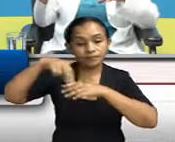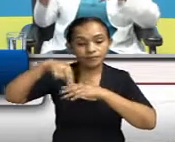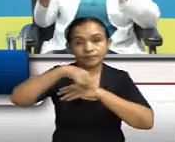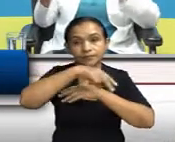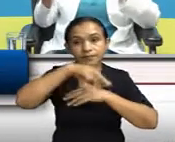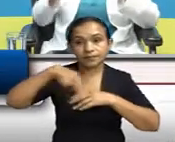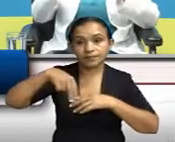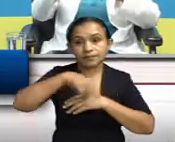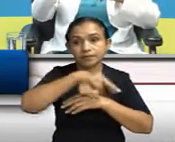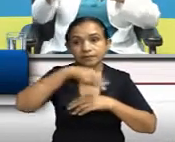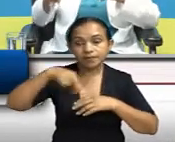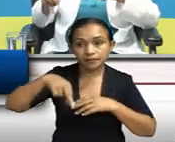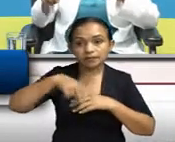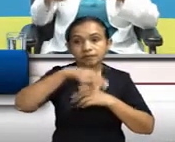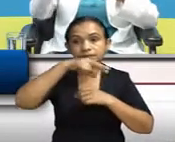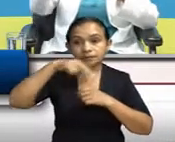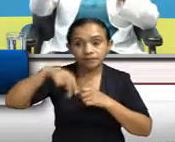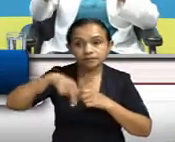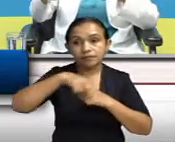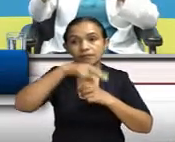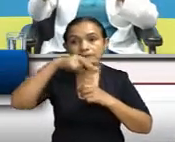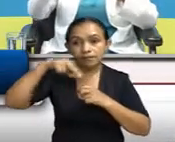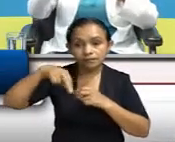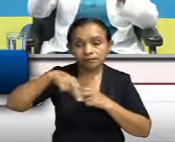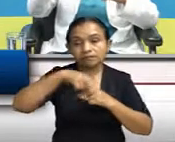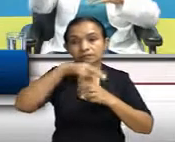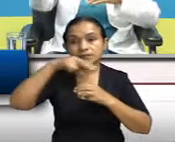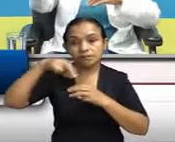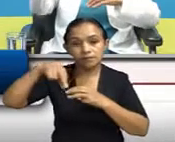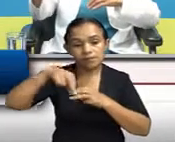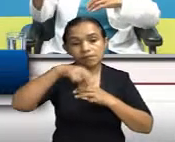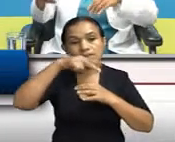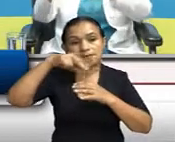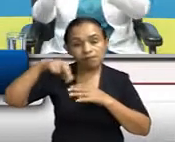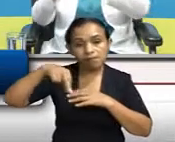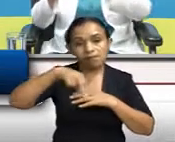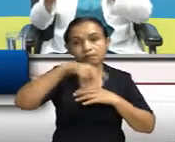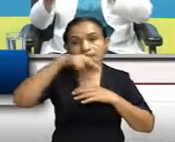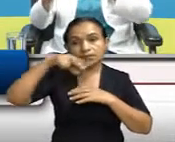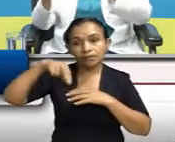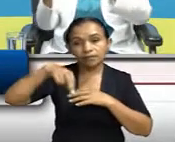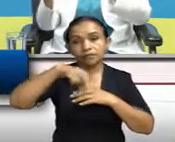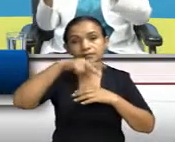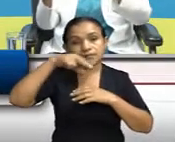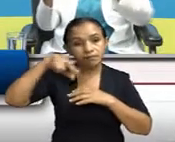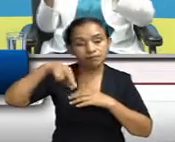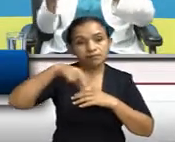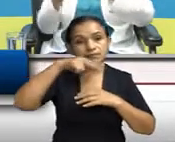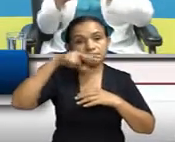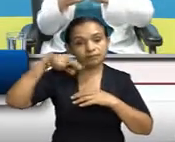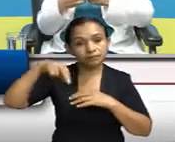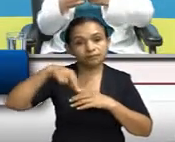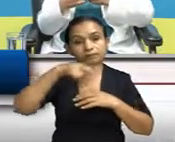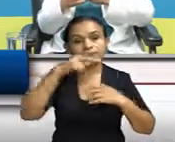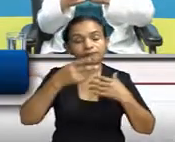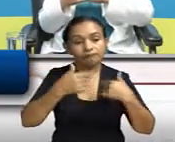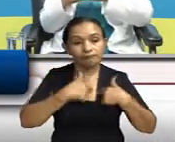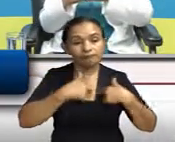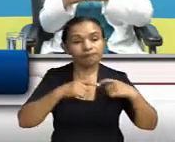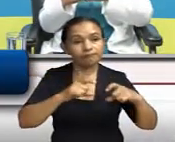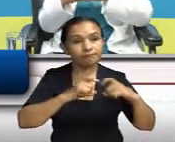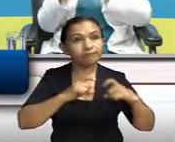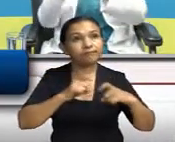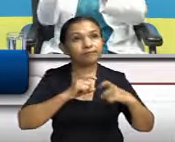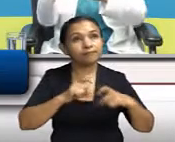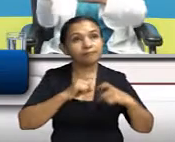protocolo. Ahí se empieza a caminar, va a trotar, porque va aumentando la velocidad e inclinación. Eso le va a dar un esfuerzo al corazón. Que si